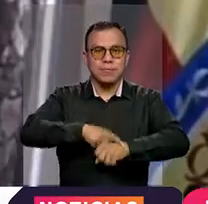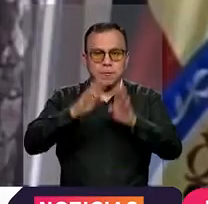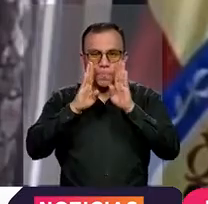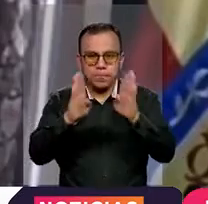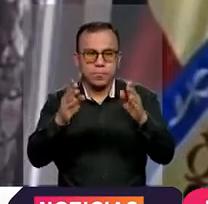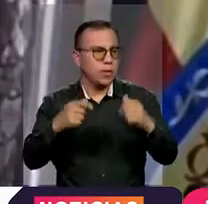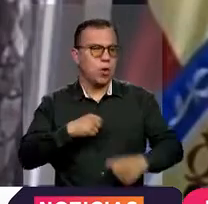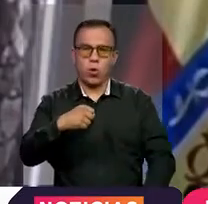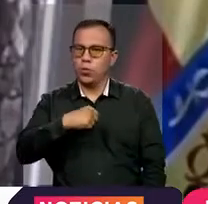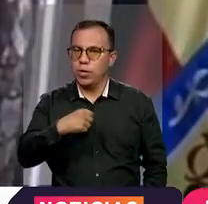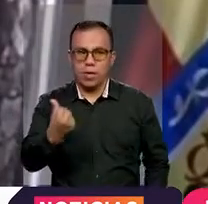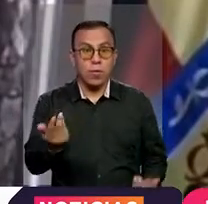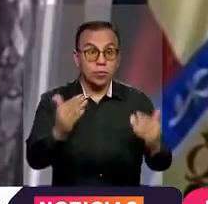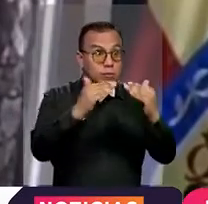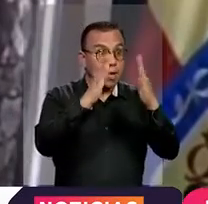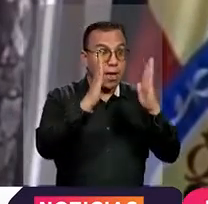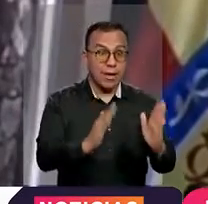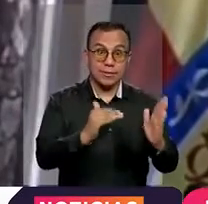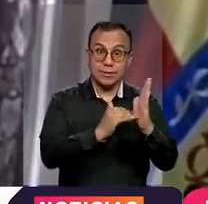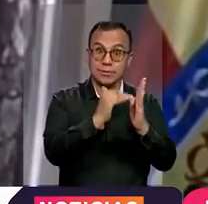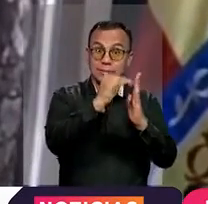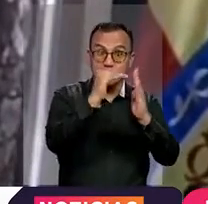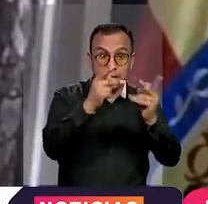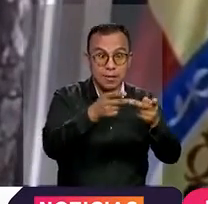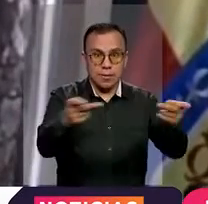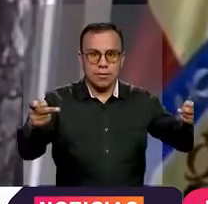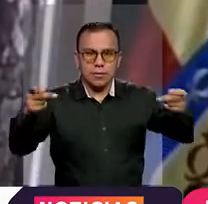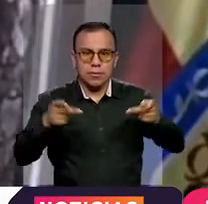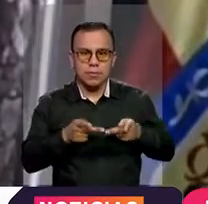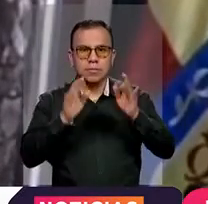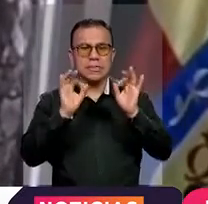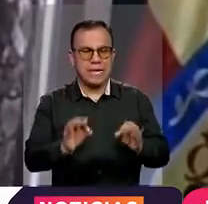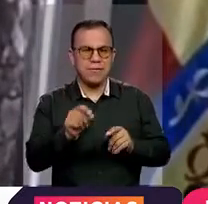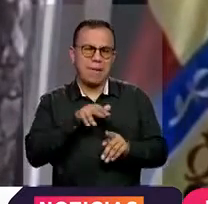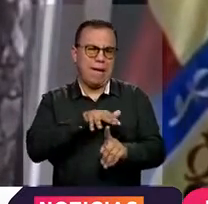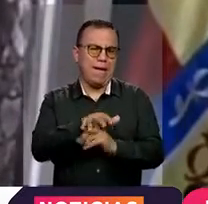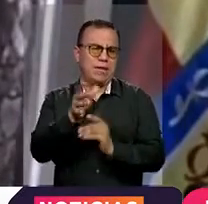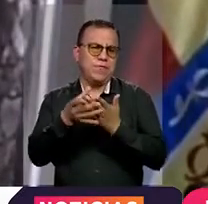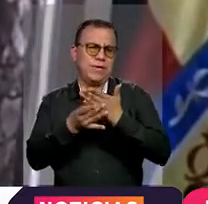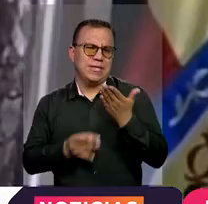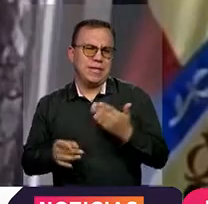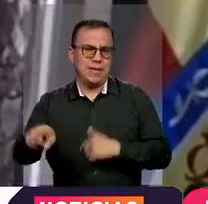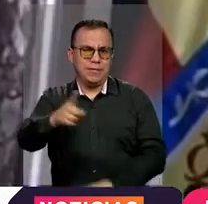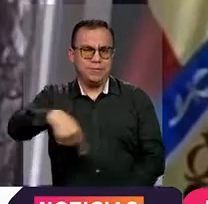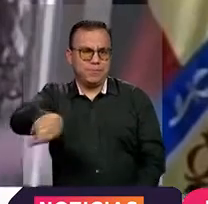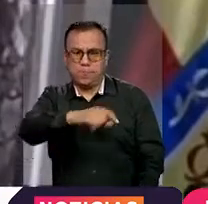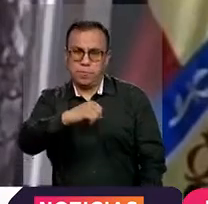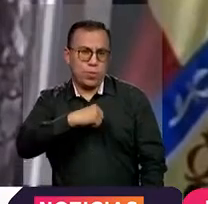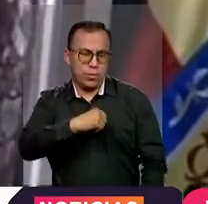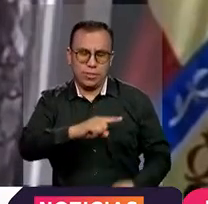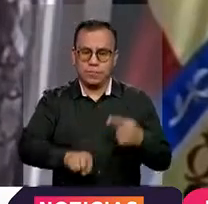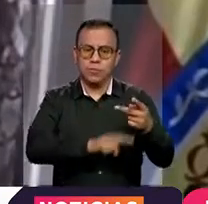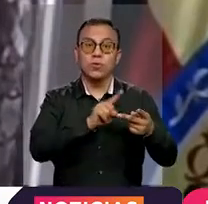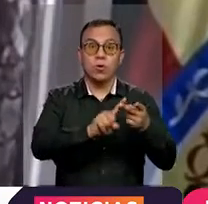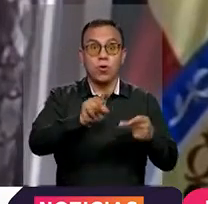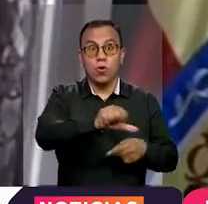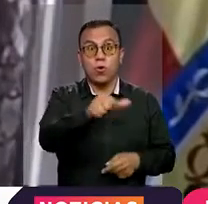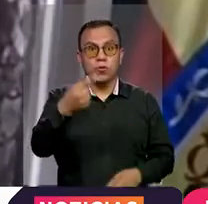No tenemos la vivienda para las familias más vulnerables de la ciudad. Tenemos unos